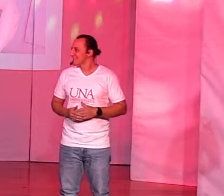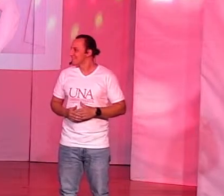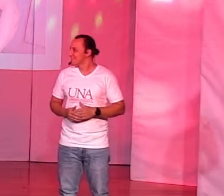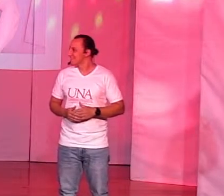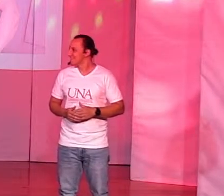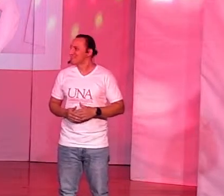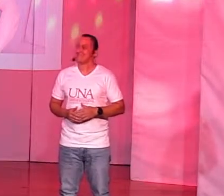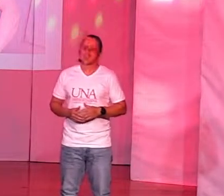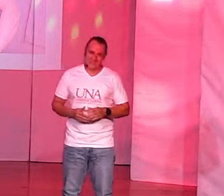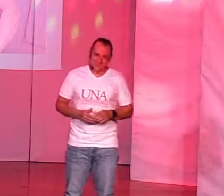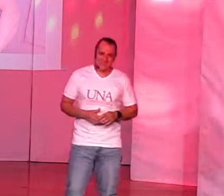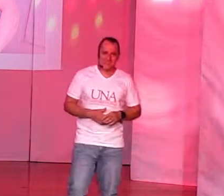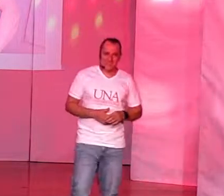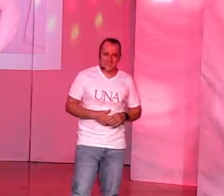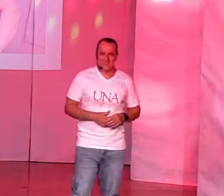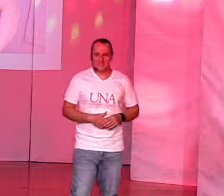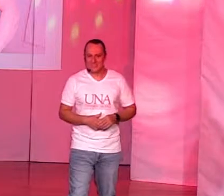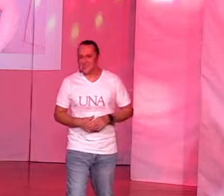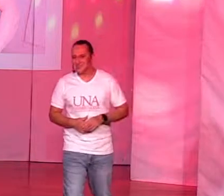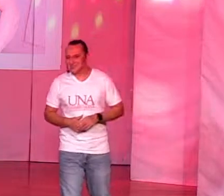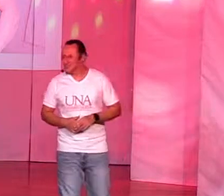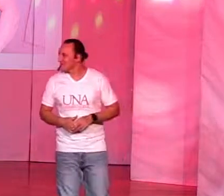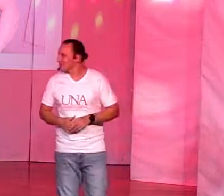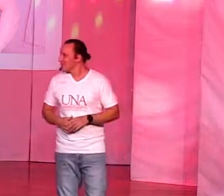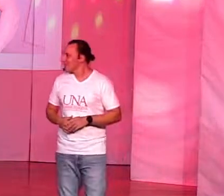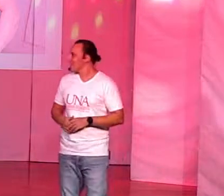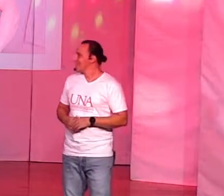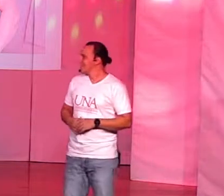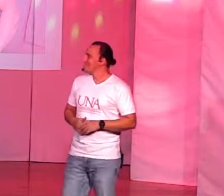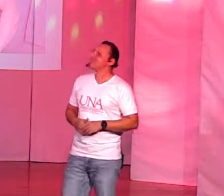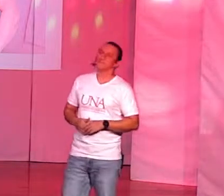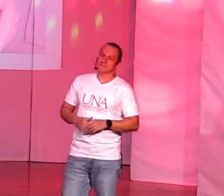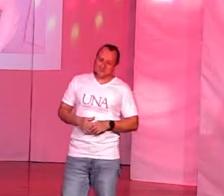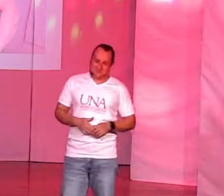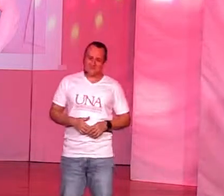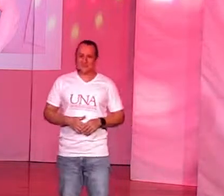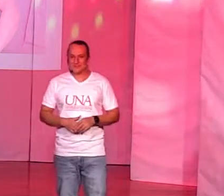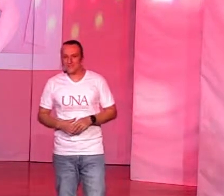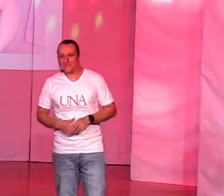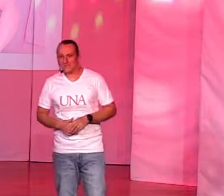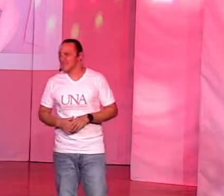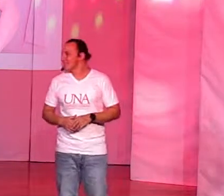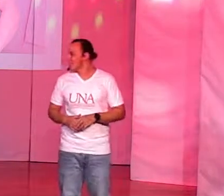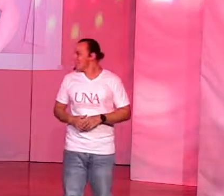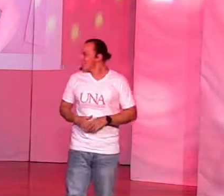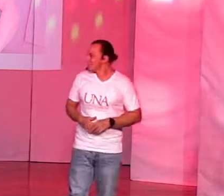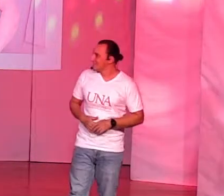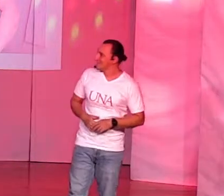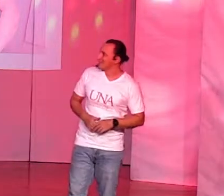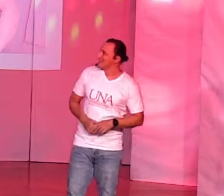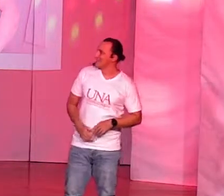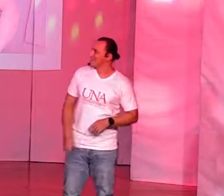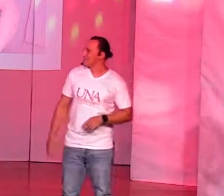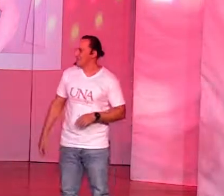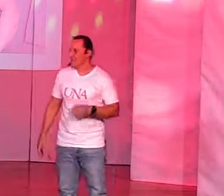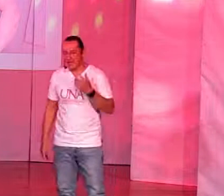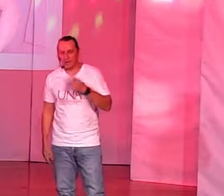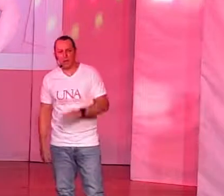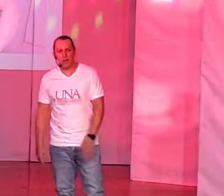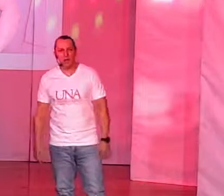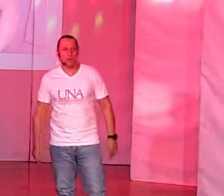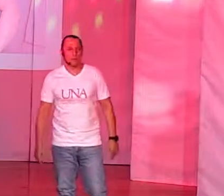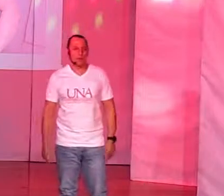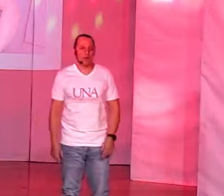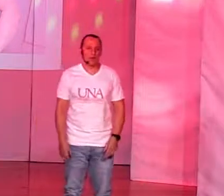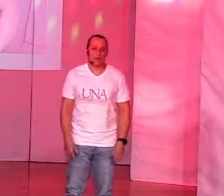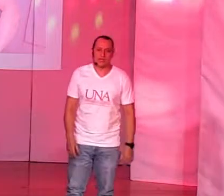rápido, pero bueno, hey, estamos aquí desde la virtualidad y Sí. estamos muy felices y agradecidos de poder darles una información muy importante en esta tarde. Y de que